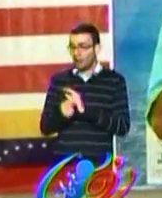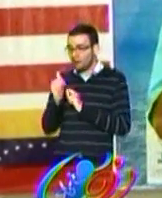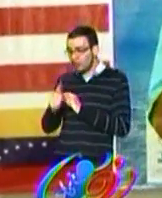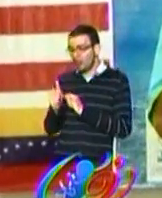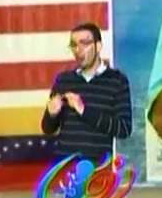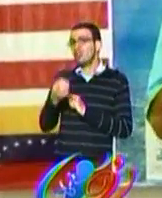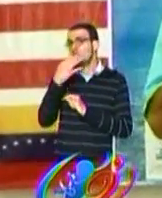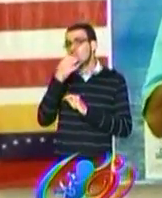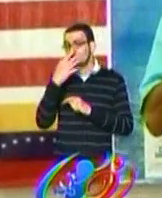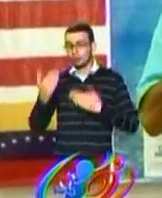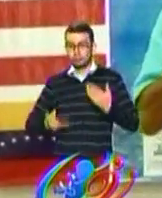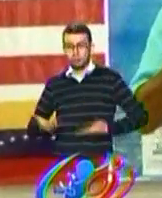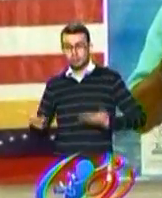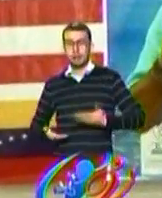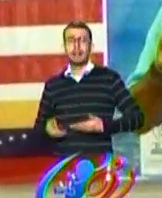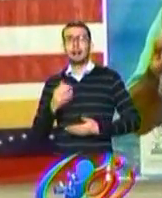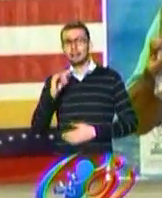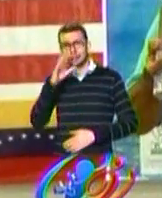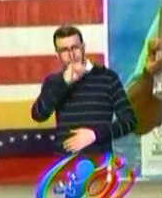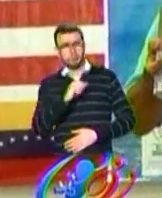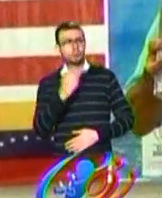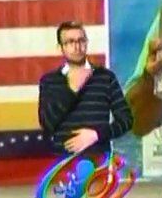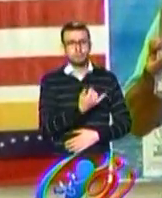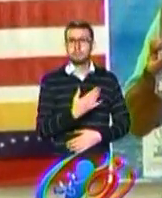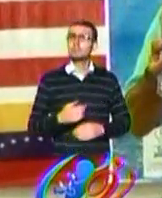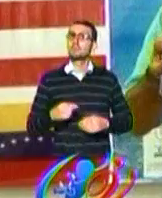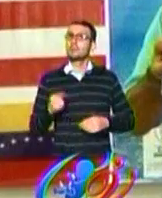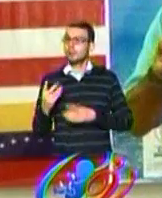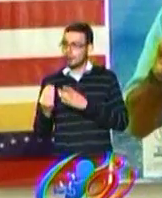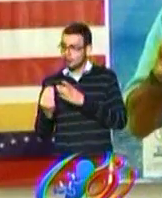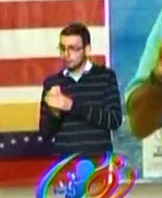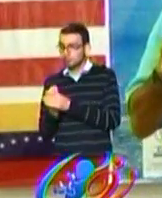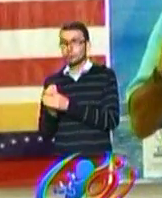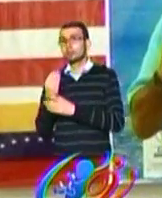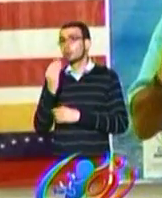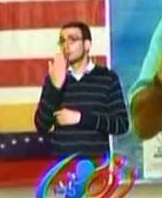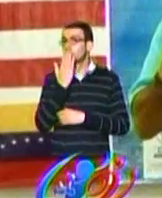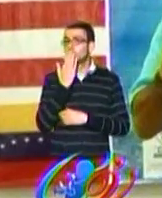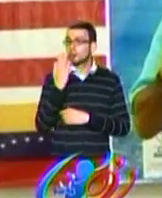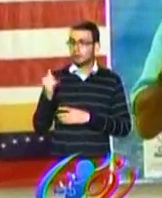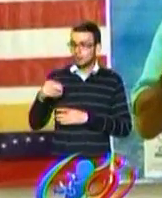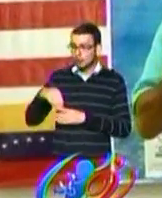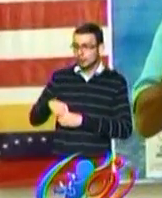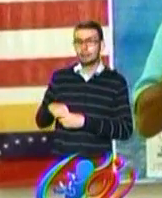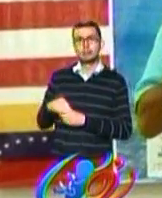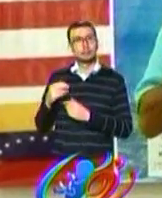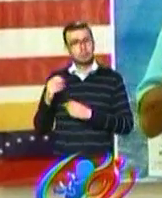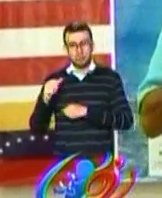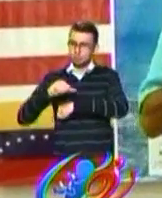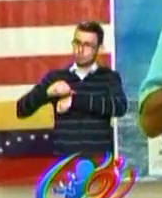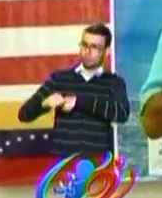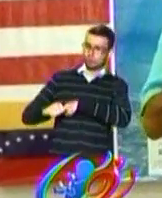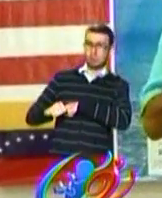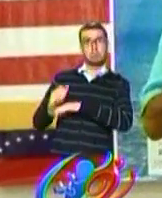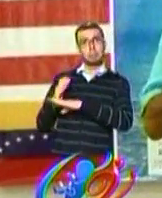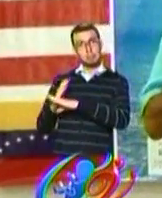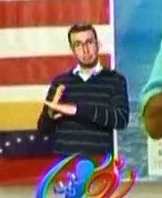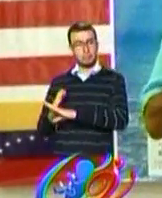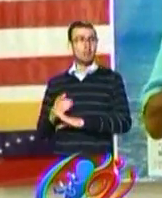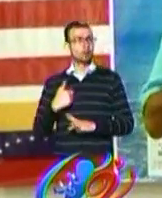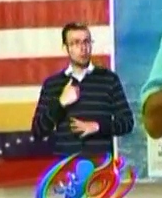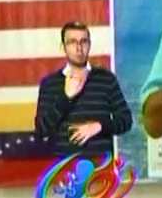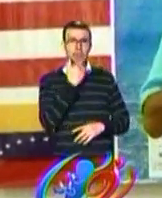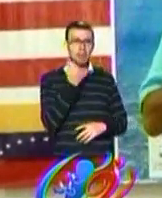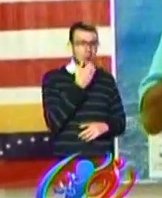cosas fue el resumen que obtuve de las vivencias con indígenas. Y cada vez soltaba más el bisturí y cada vez me volvía más